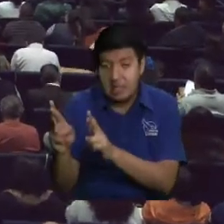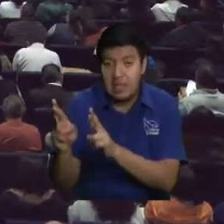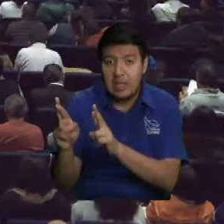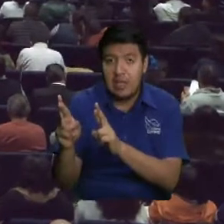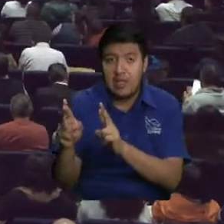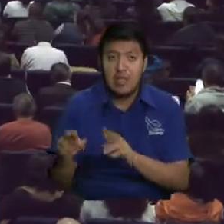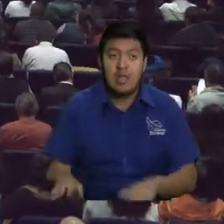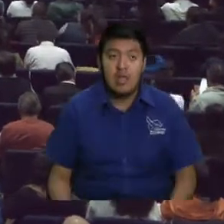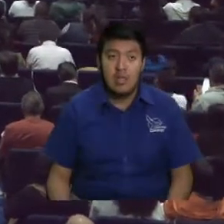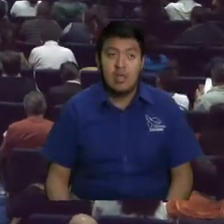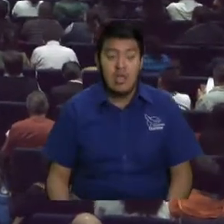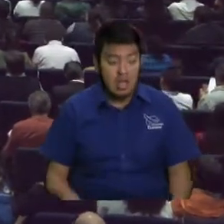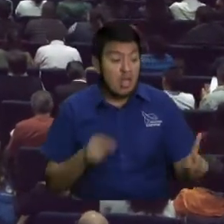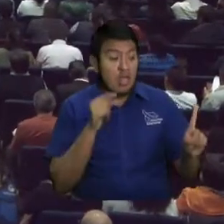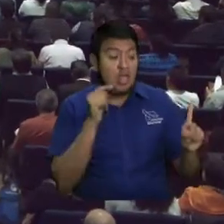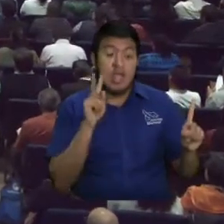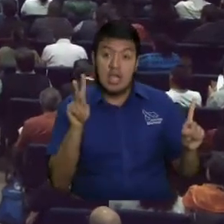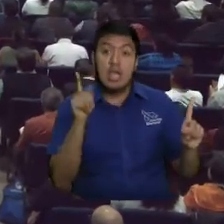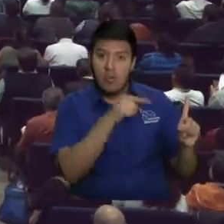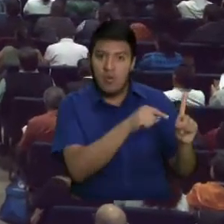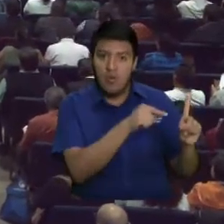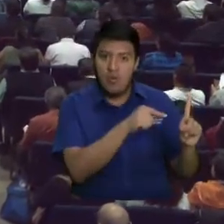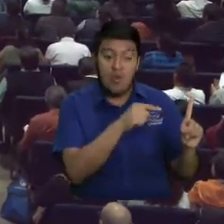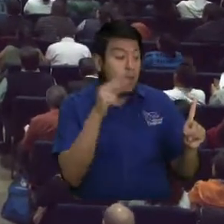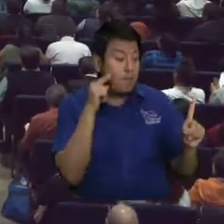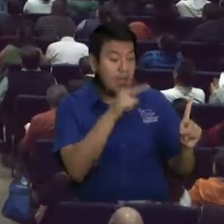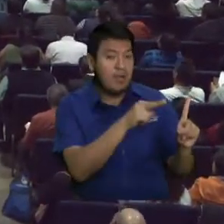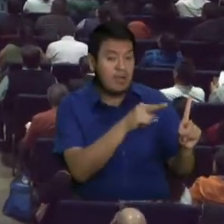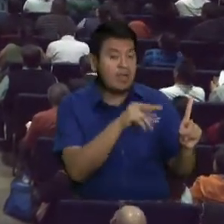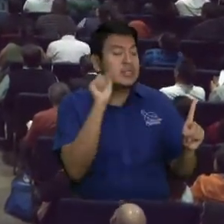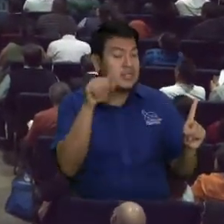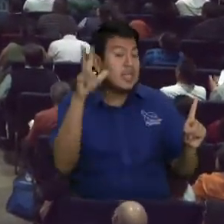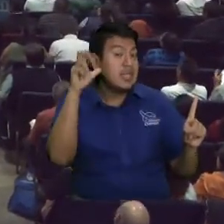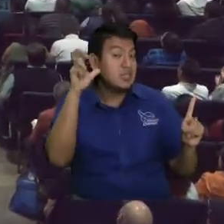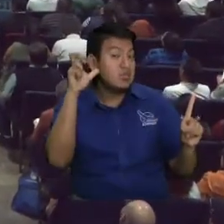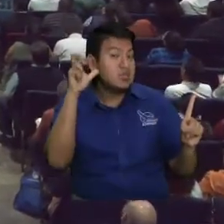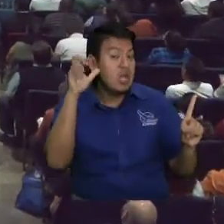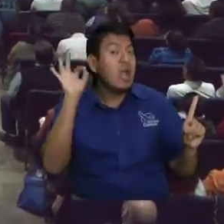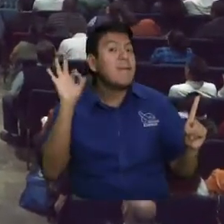me lo he cachado oyéndolo a usted en la radio, fíjese.